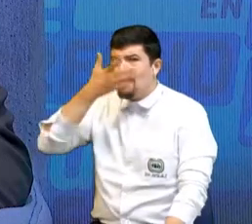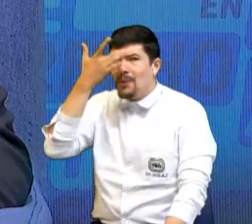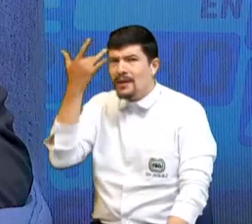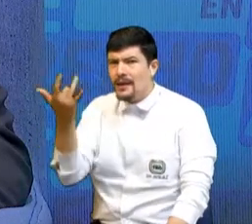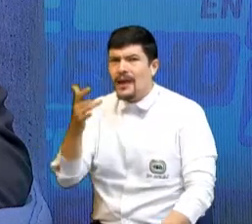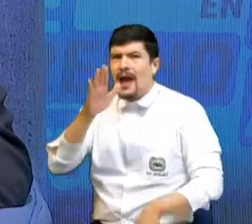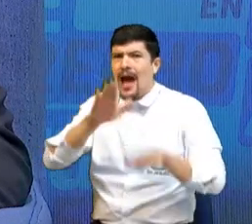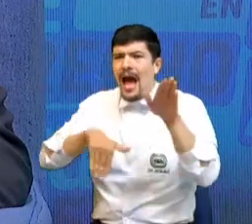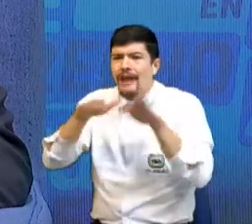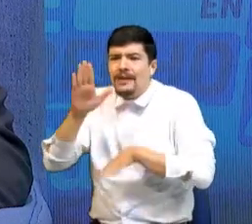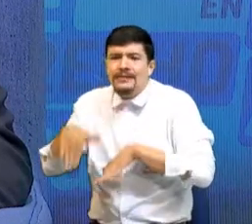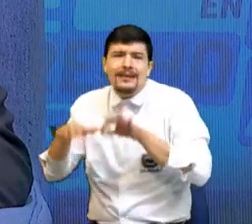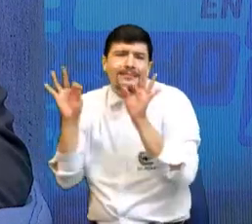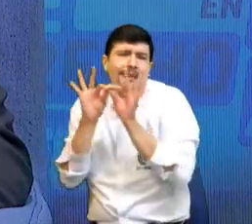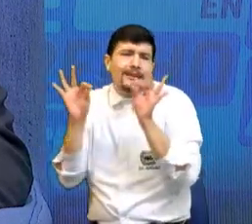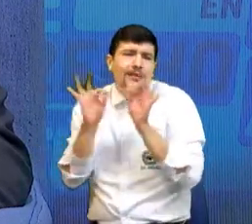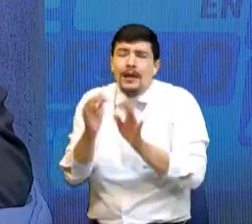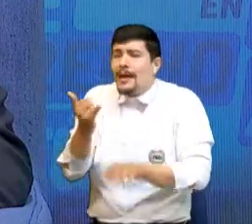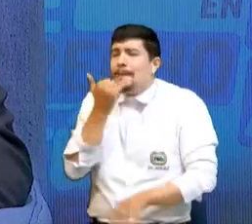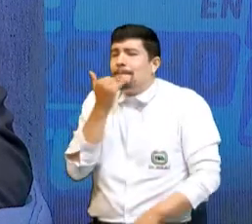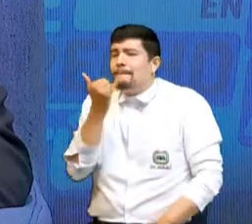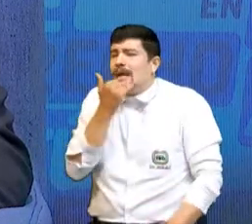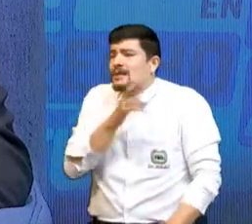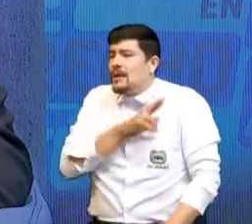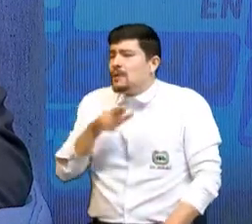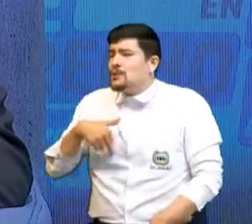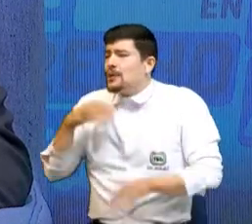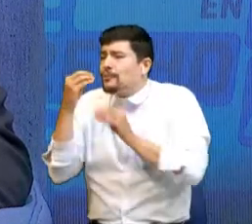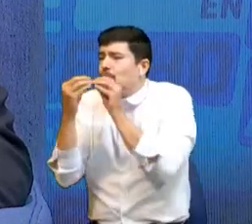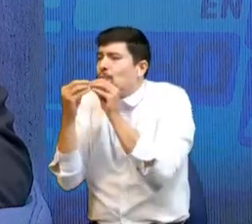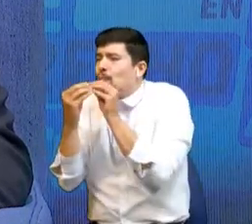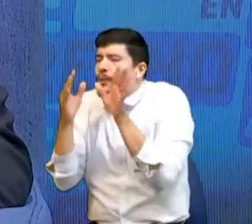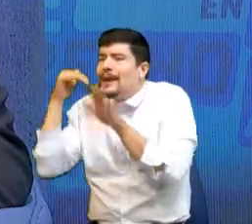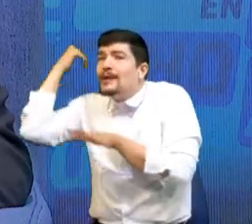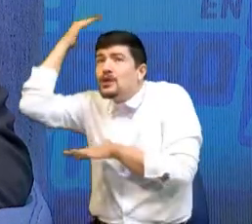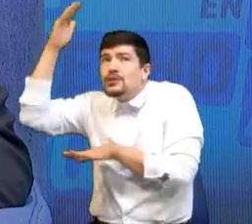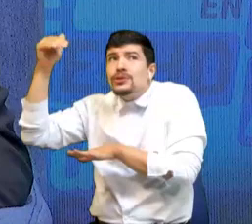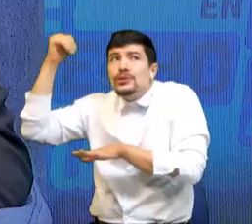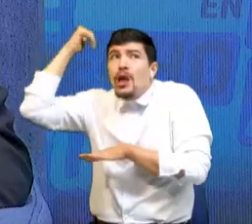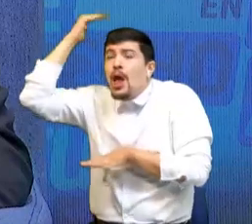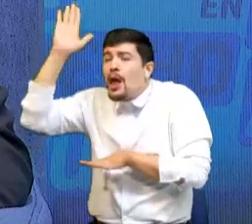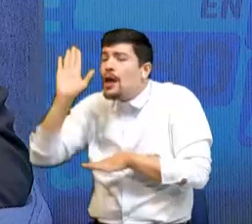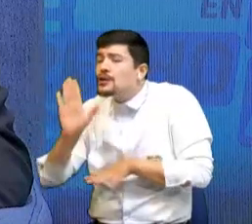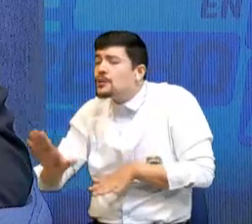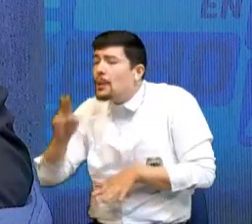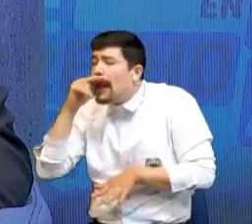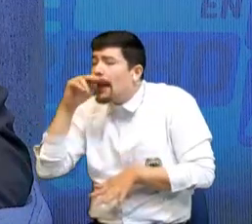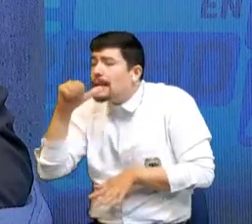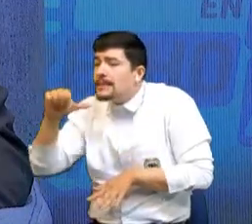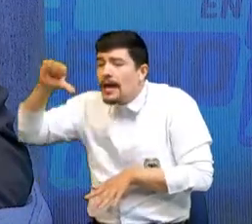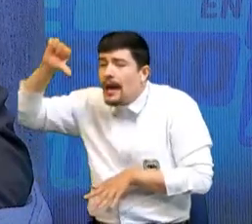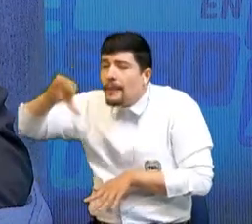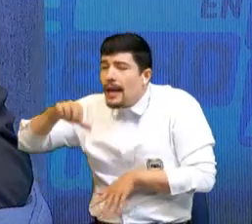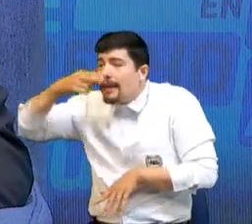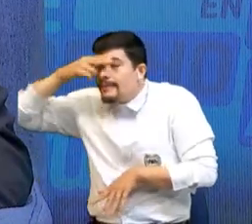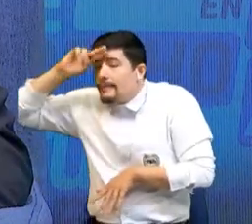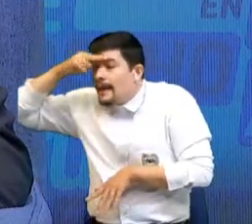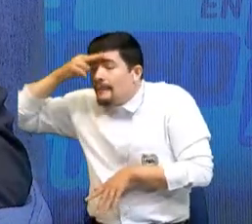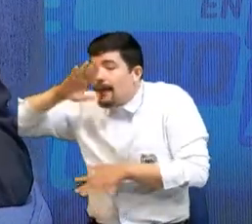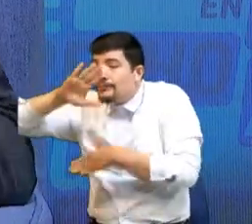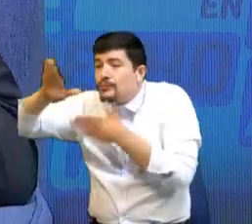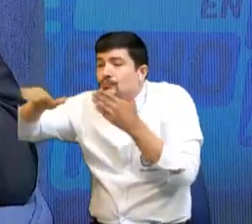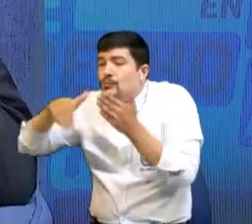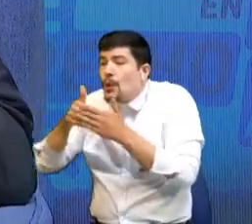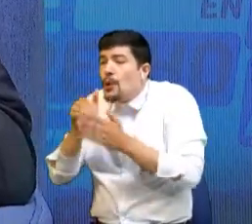es que a veces simplemente no, lo que pasa es que nos dimos un beso inocente, La niña está malinterpretando, todo lo que se